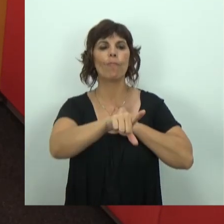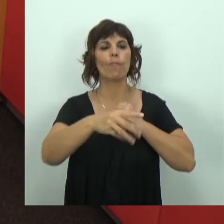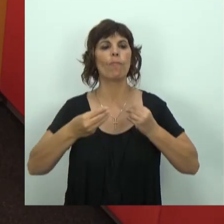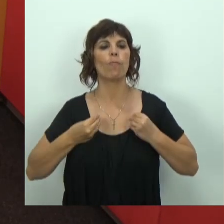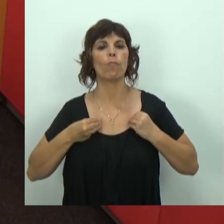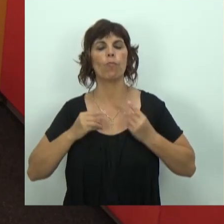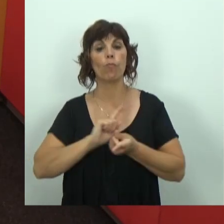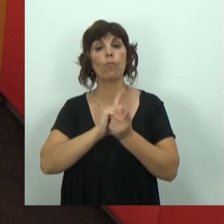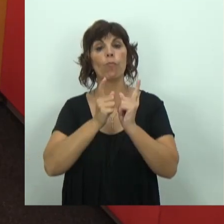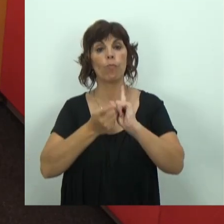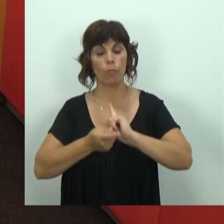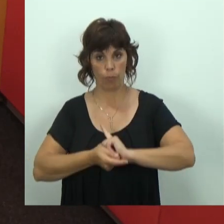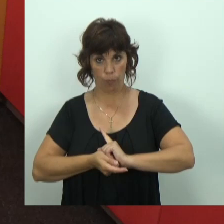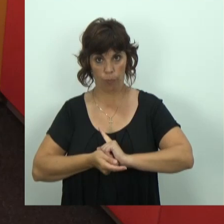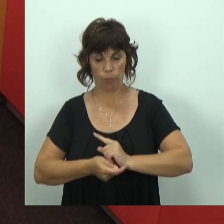Porque cuando